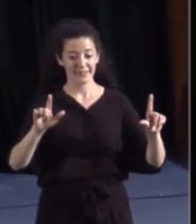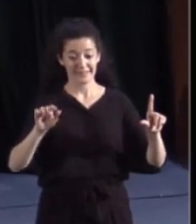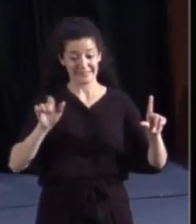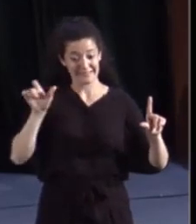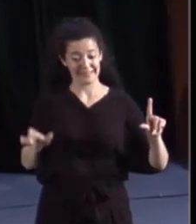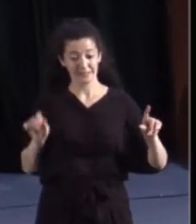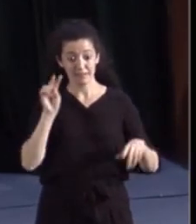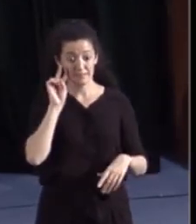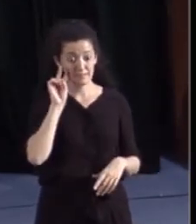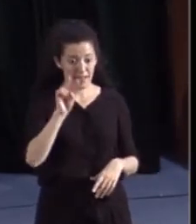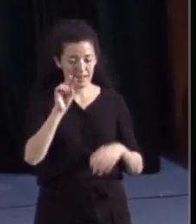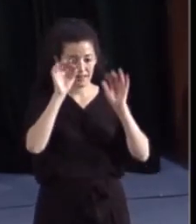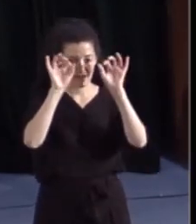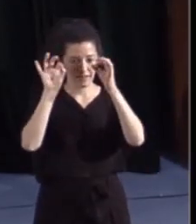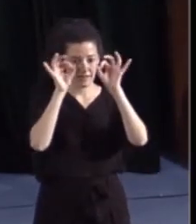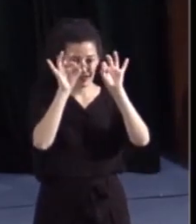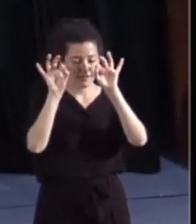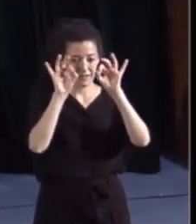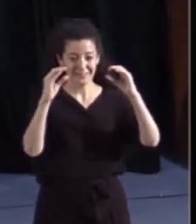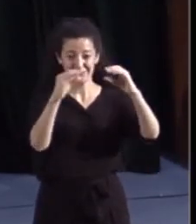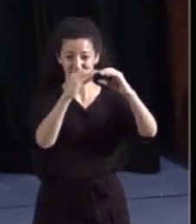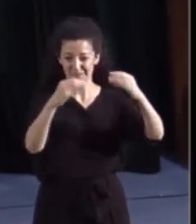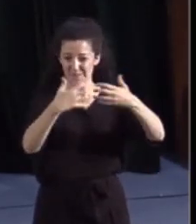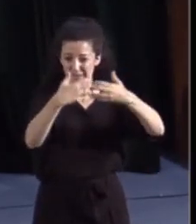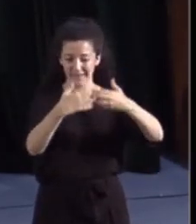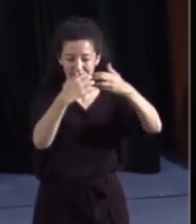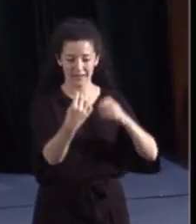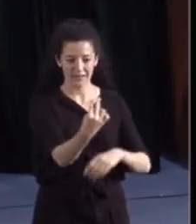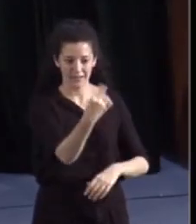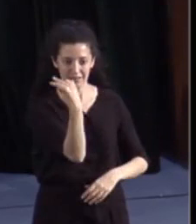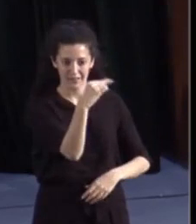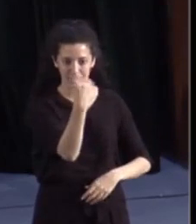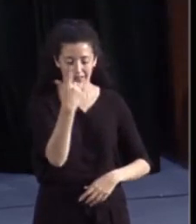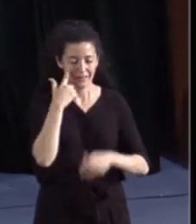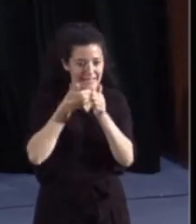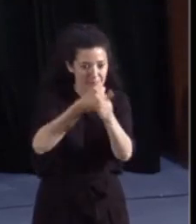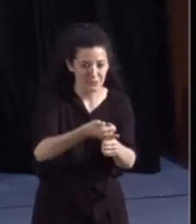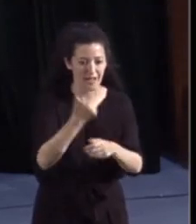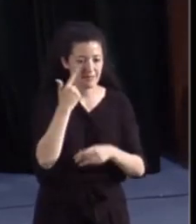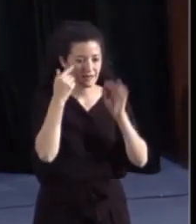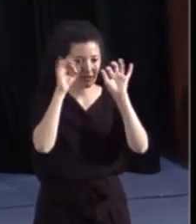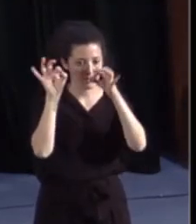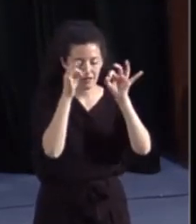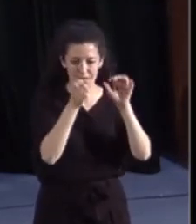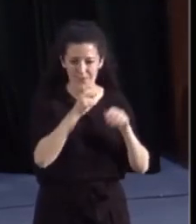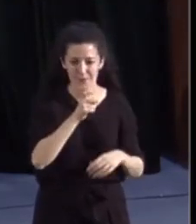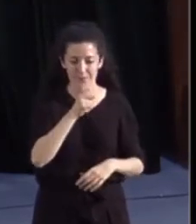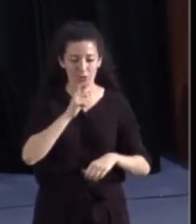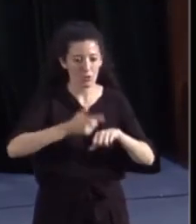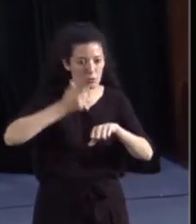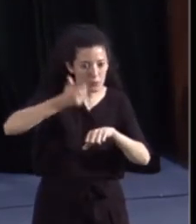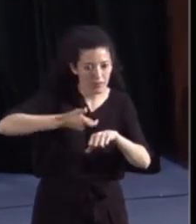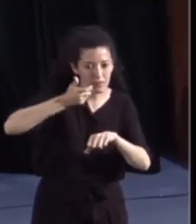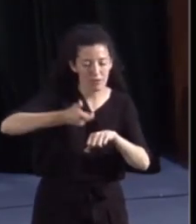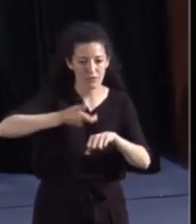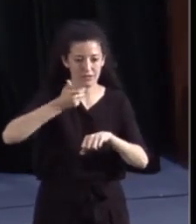iba registrando dónde se fijaban la atención, cuánto duraban y el recorrido de cómo era